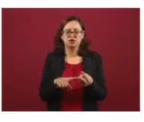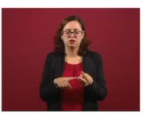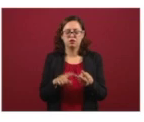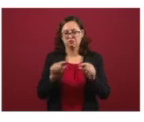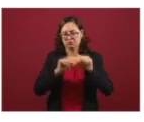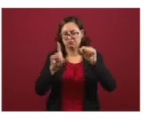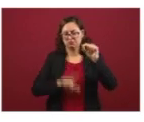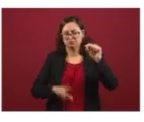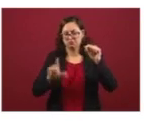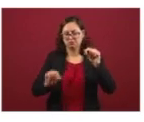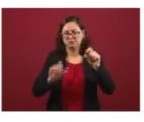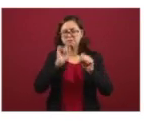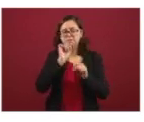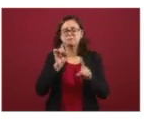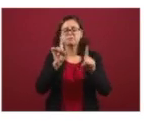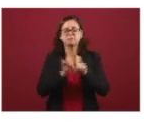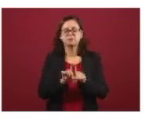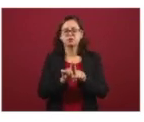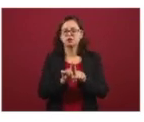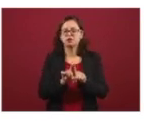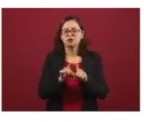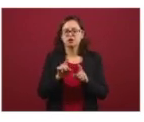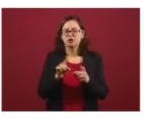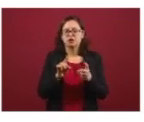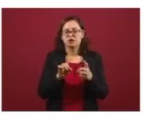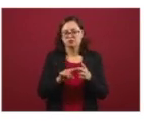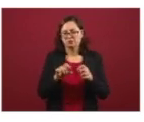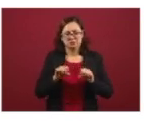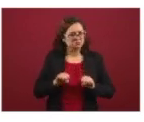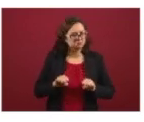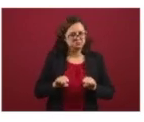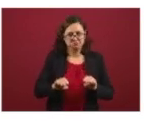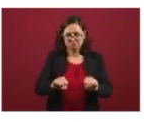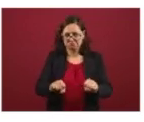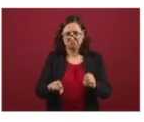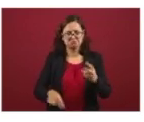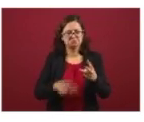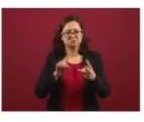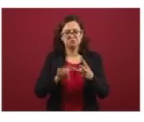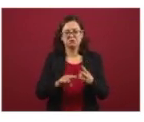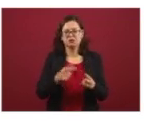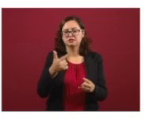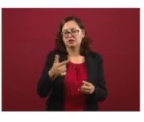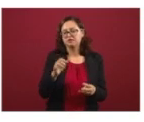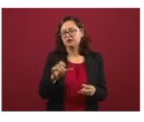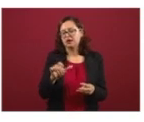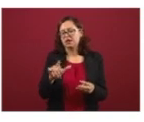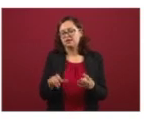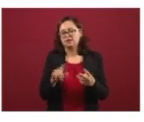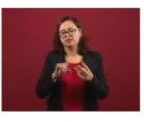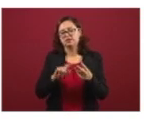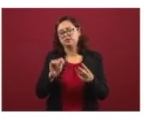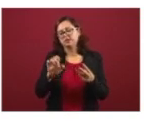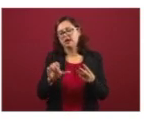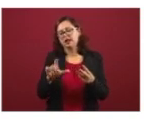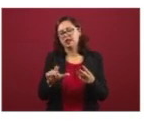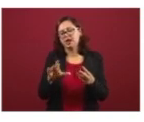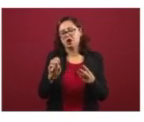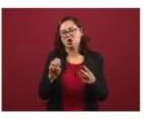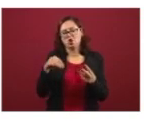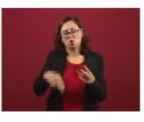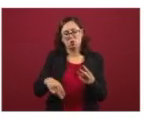República. Pueden comprarlas, es muy fácil comprarlas en Chedraui, es muy fácil comprarlas en 7-Eleven, en Telecom también.